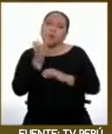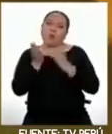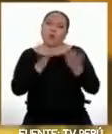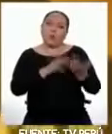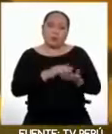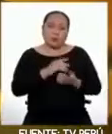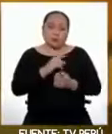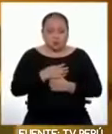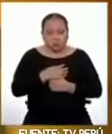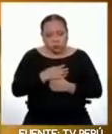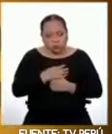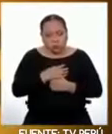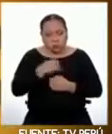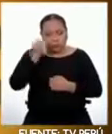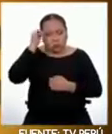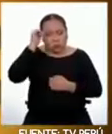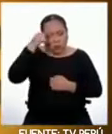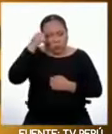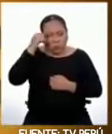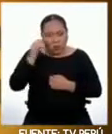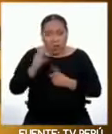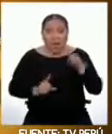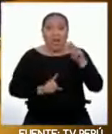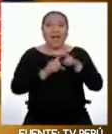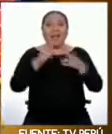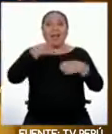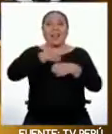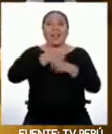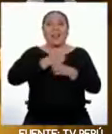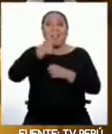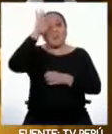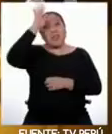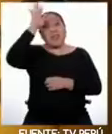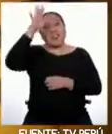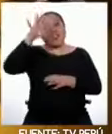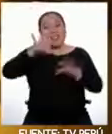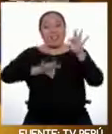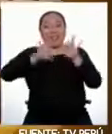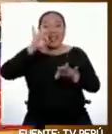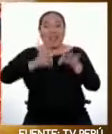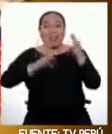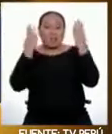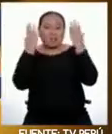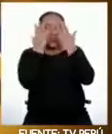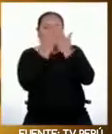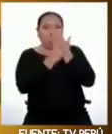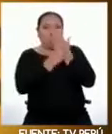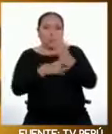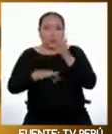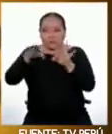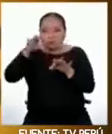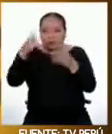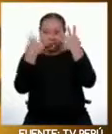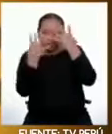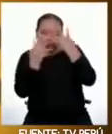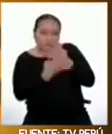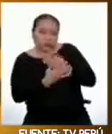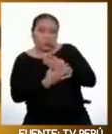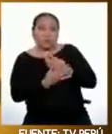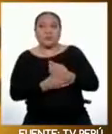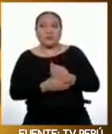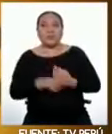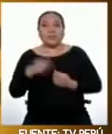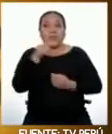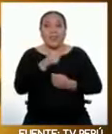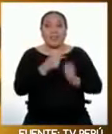empezó a crear siluetas que le recordaran a su amada e inventó el teatro de sombras para nunca dejar de escapar. Por buen